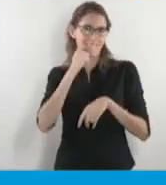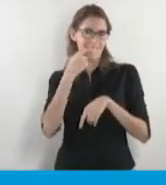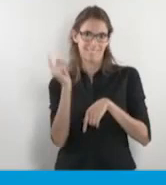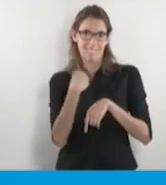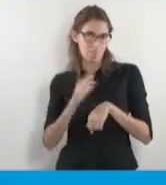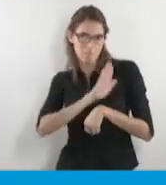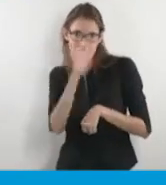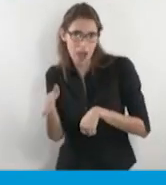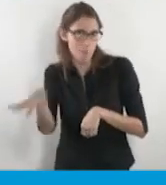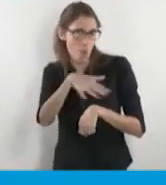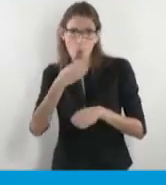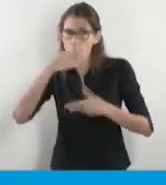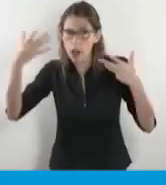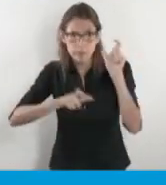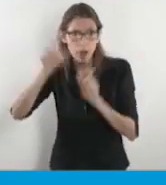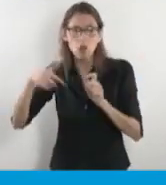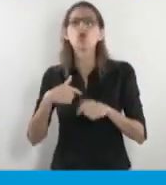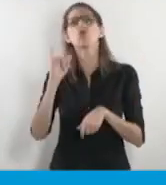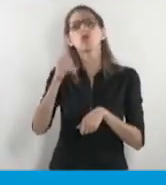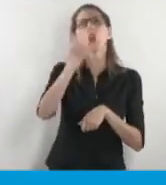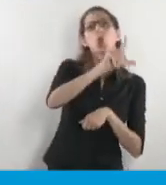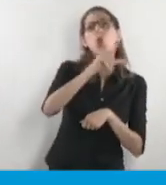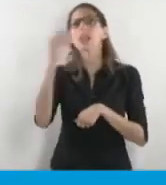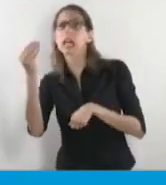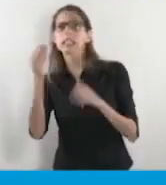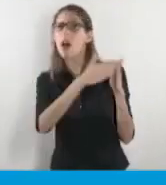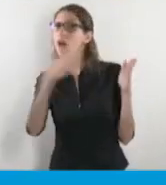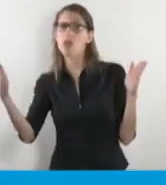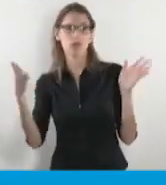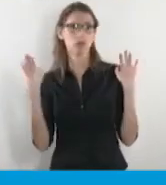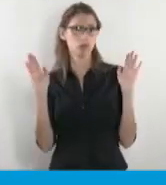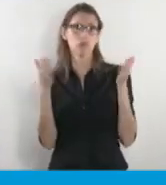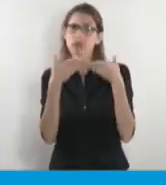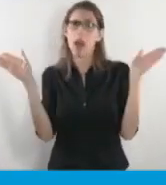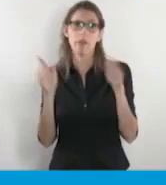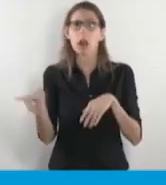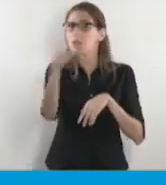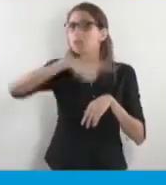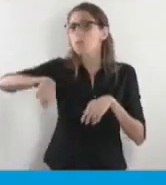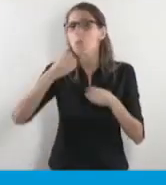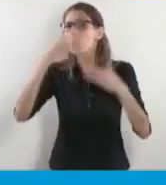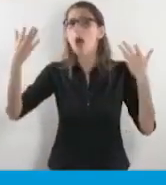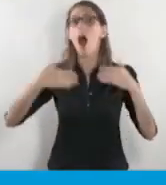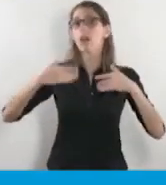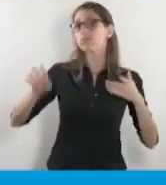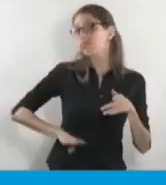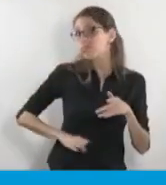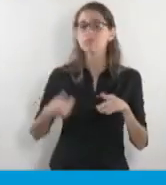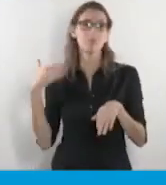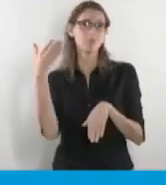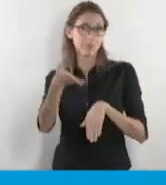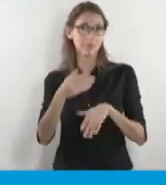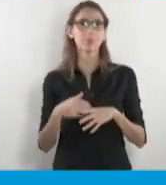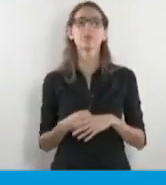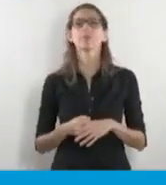ese acceso público está abierta de lunes a sábados así que pueden venir en cualquier momento y por